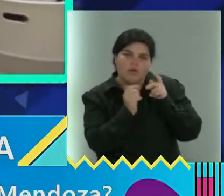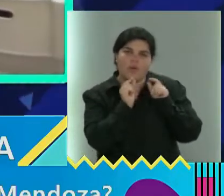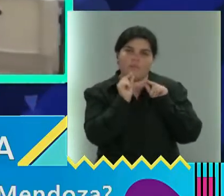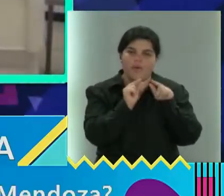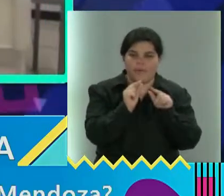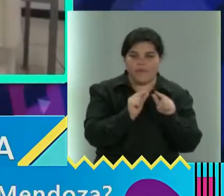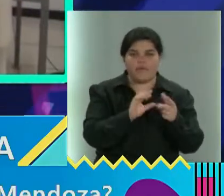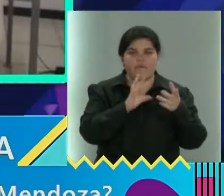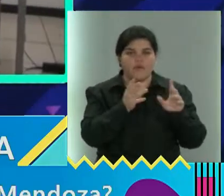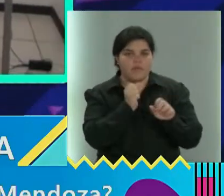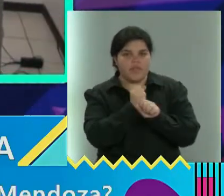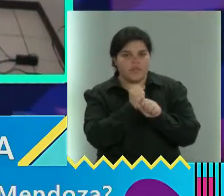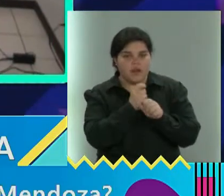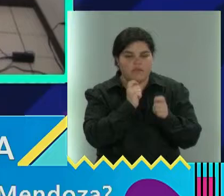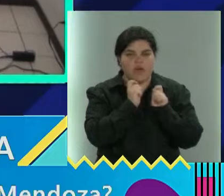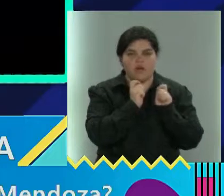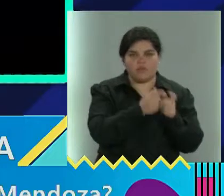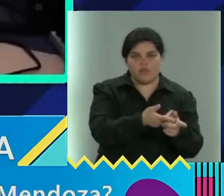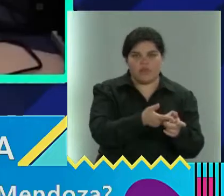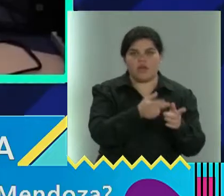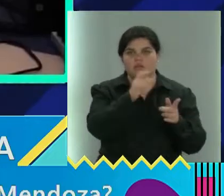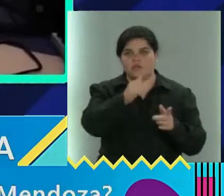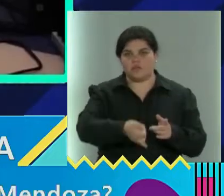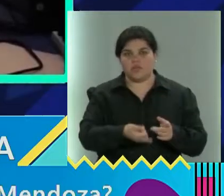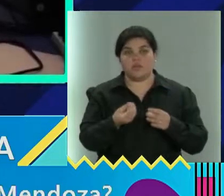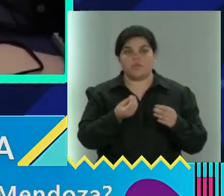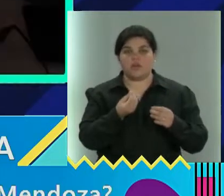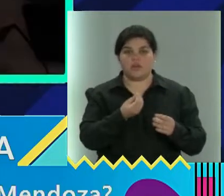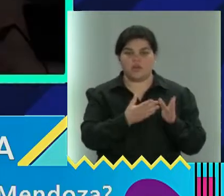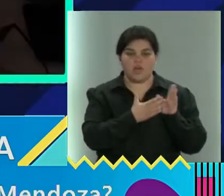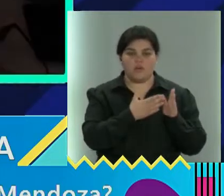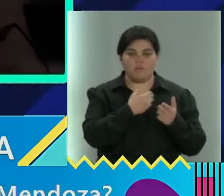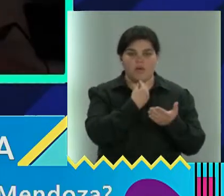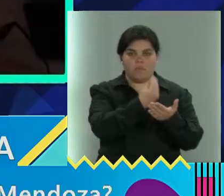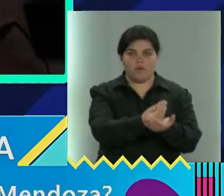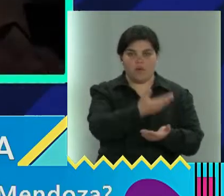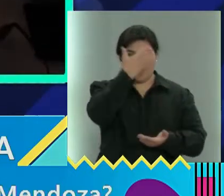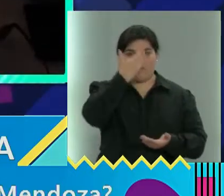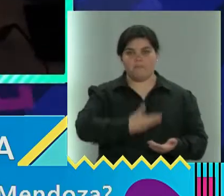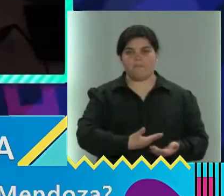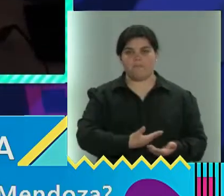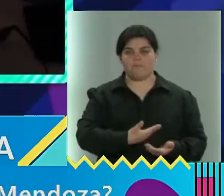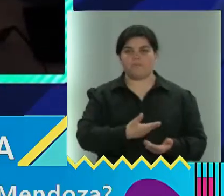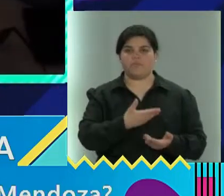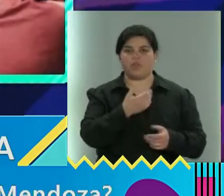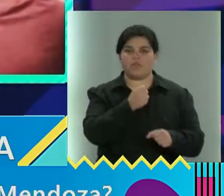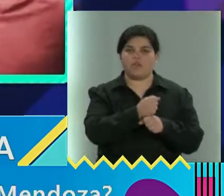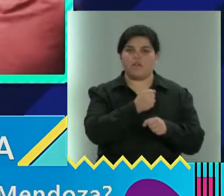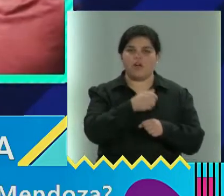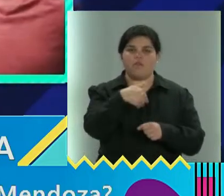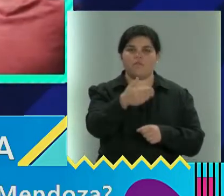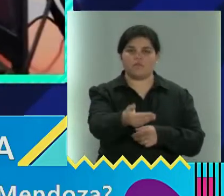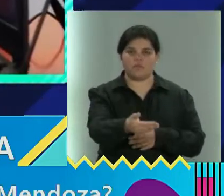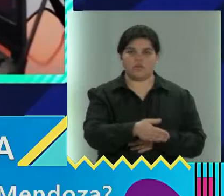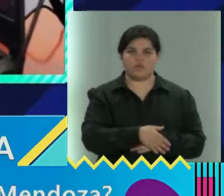algunas líneas de trabajo para poder reconfigurar estos perfiles profesionales y para, a partir del desarrollo de